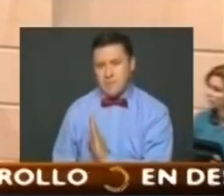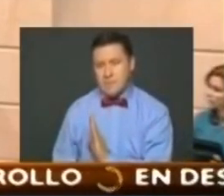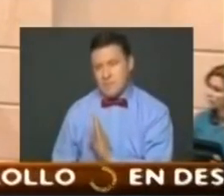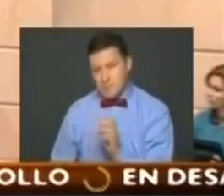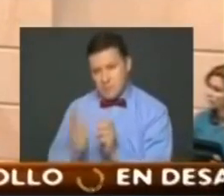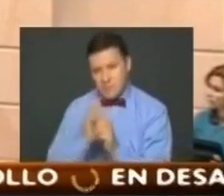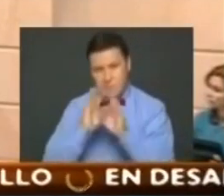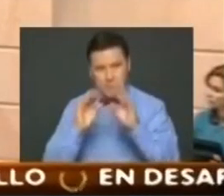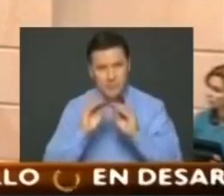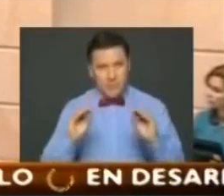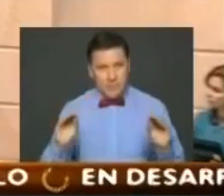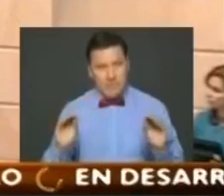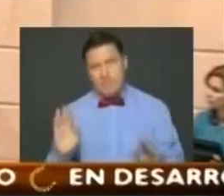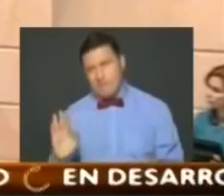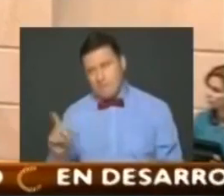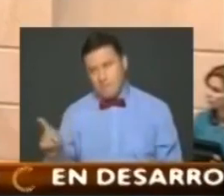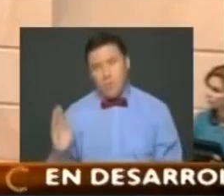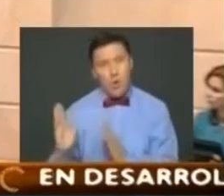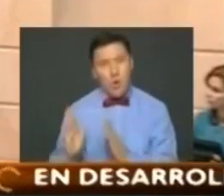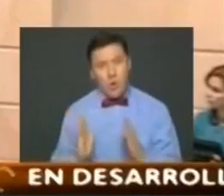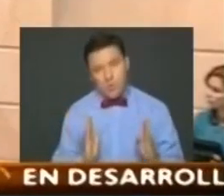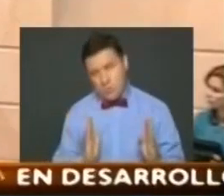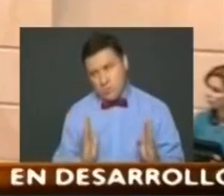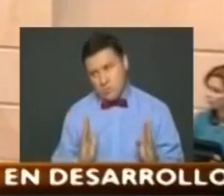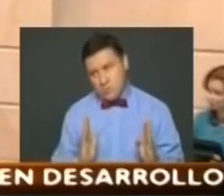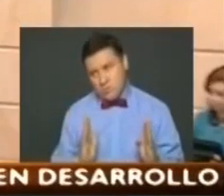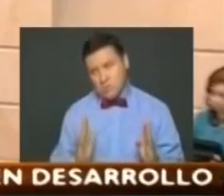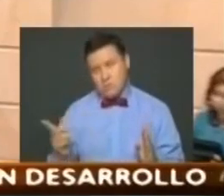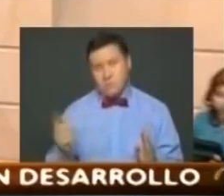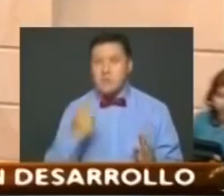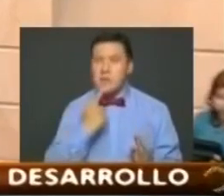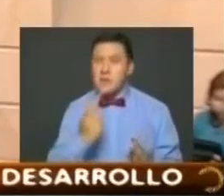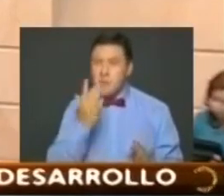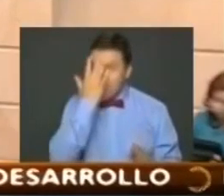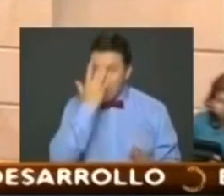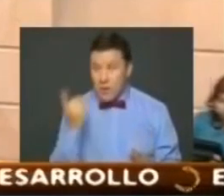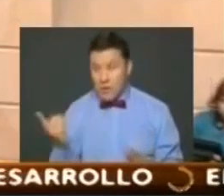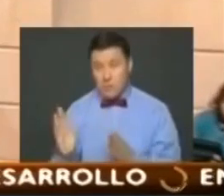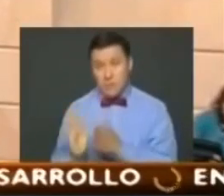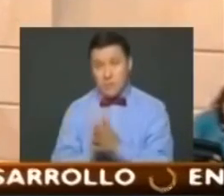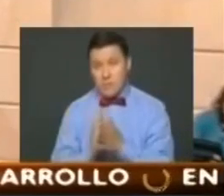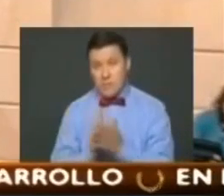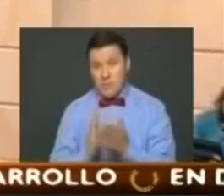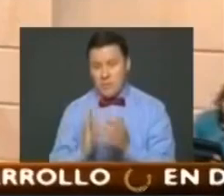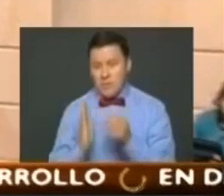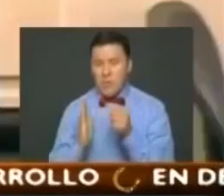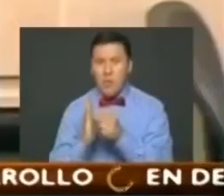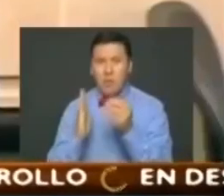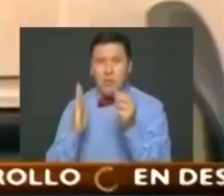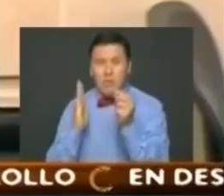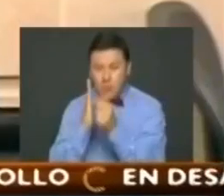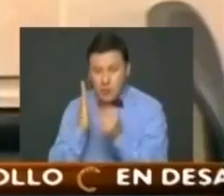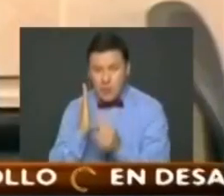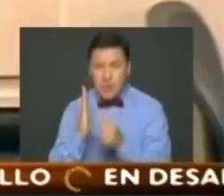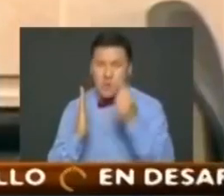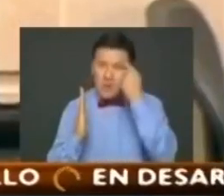declaración pública. Él faltado al orden en el sentido de no regirse por las disposiciones que estableció